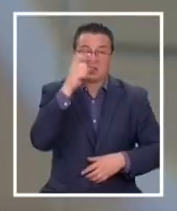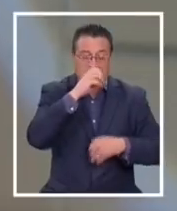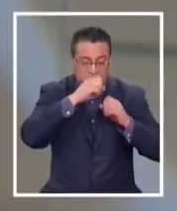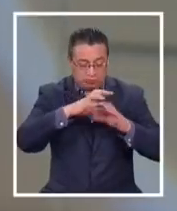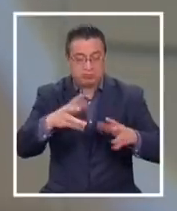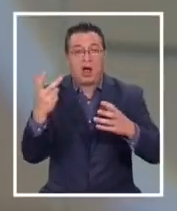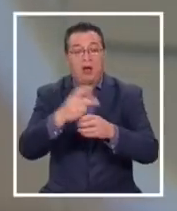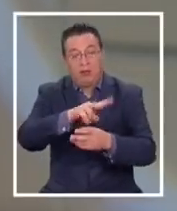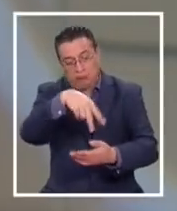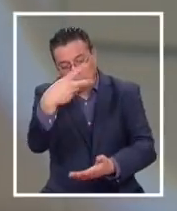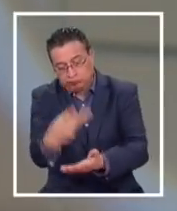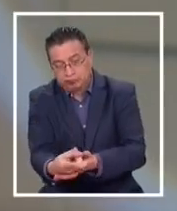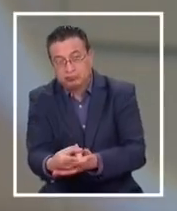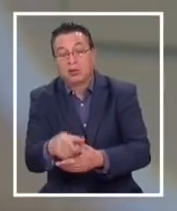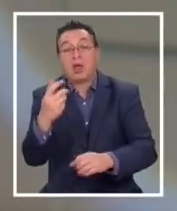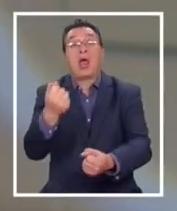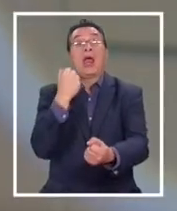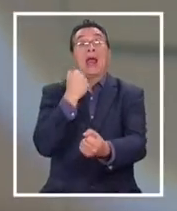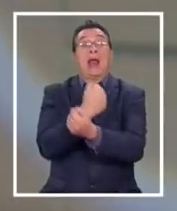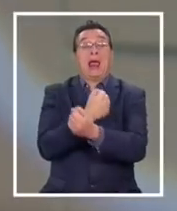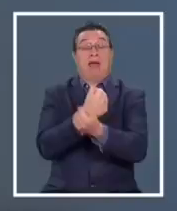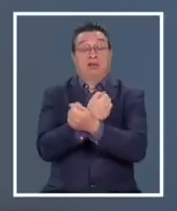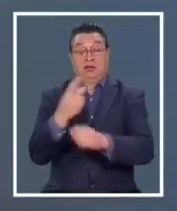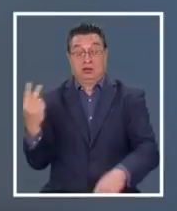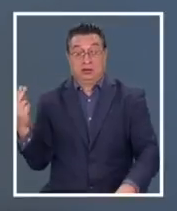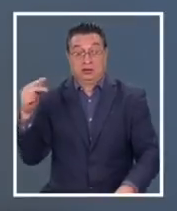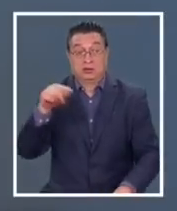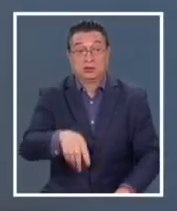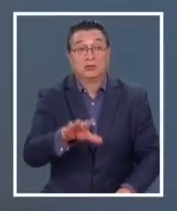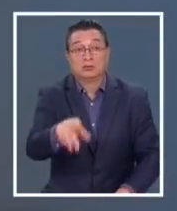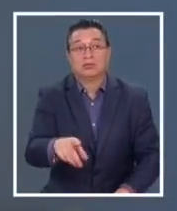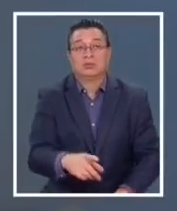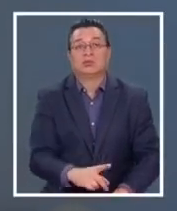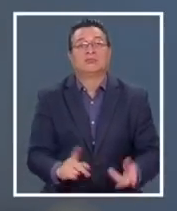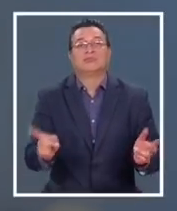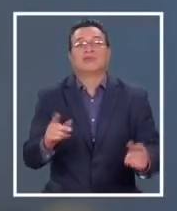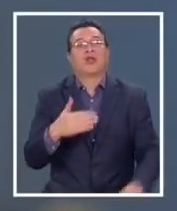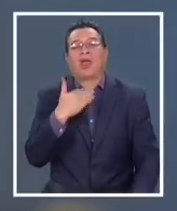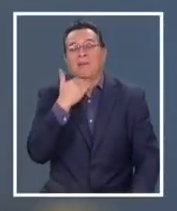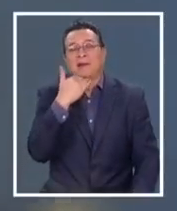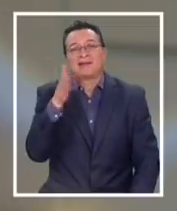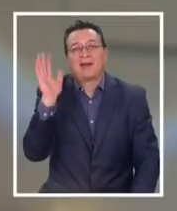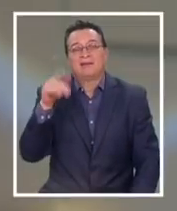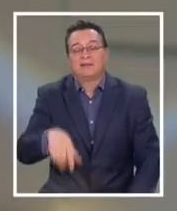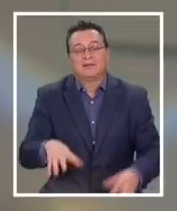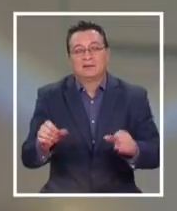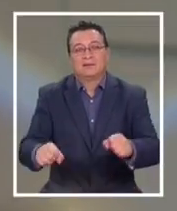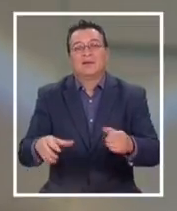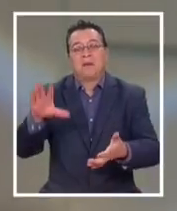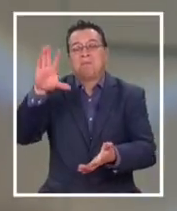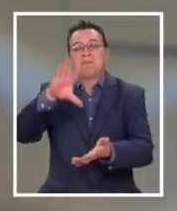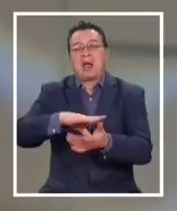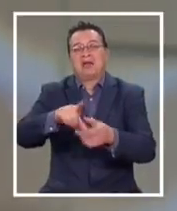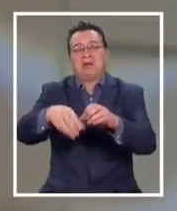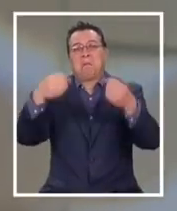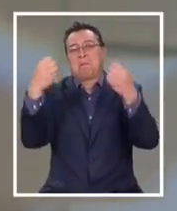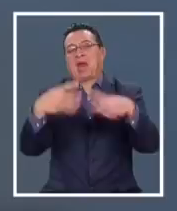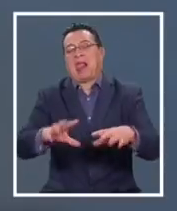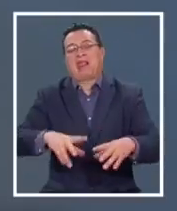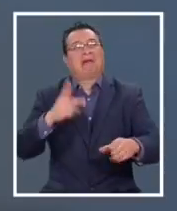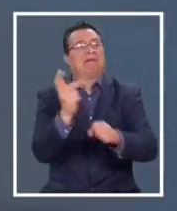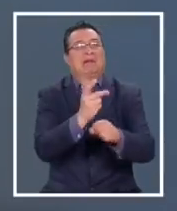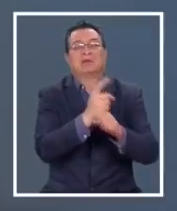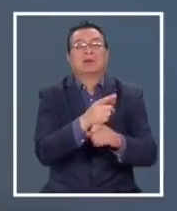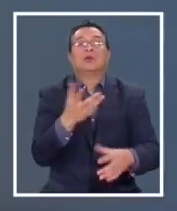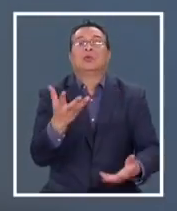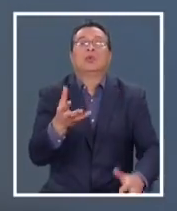sacarle el auto, y me decía que el carabinero que le había tomado la denuncia le dijo, no va a pasar nada porque el país se lo entregaron a los delincuentes. ¿Qué le dice usted a